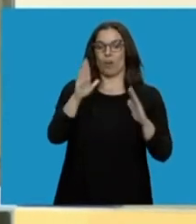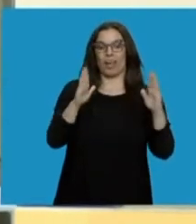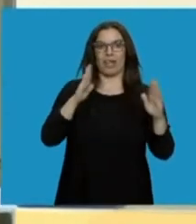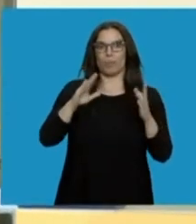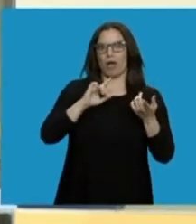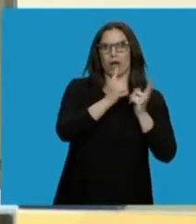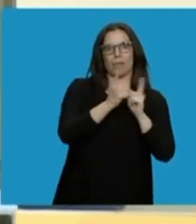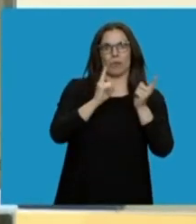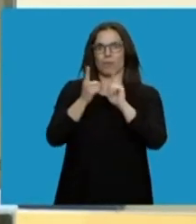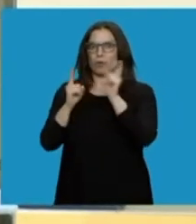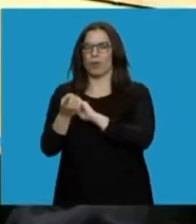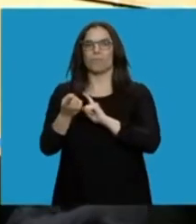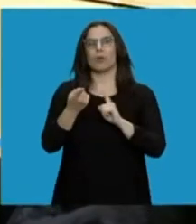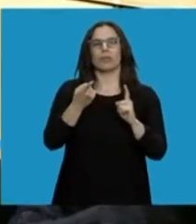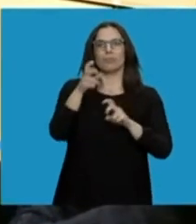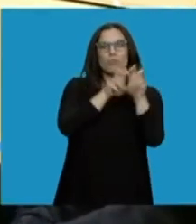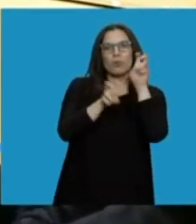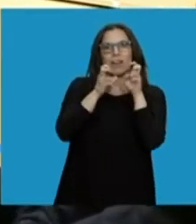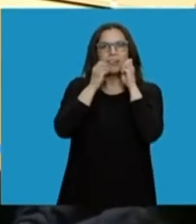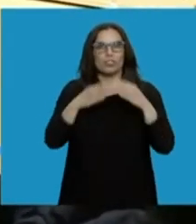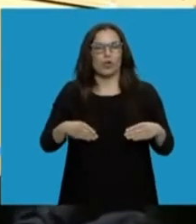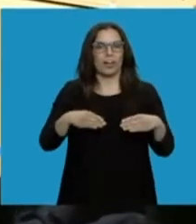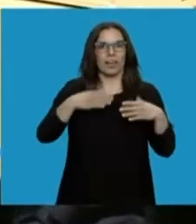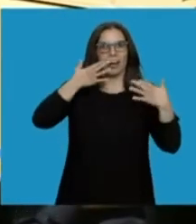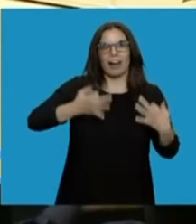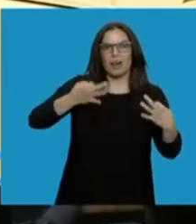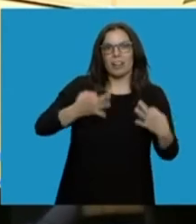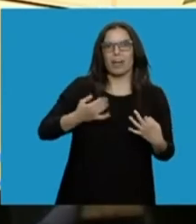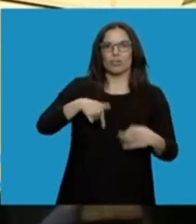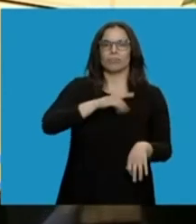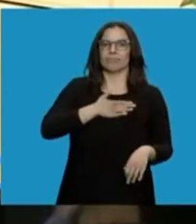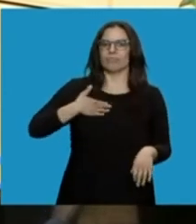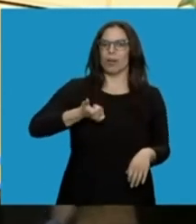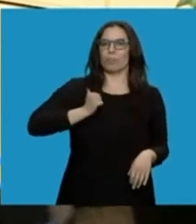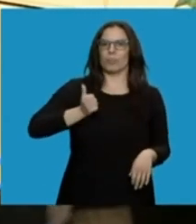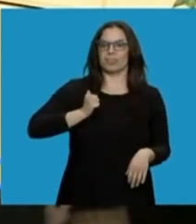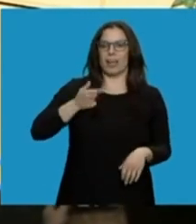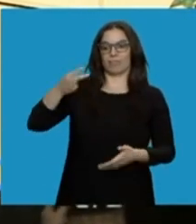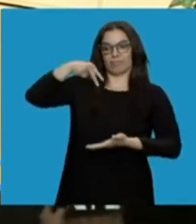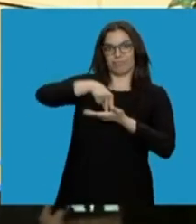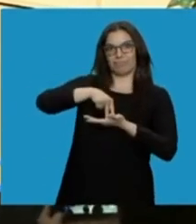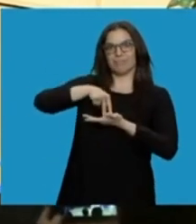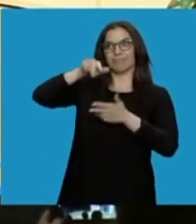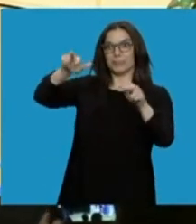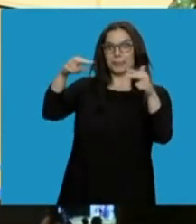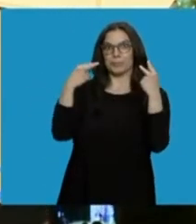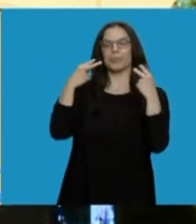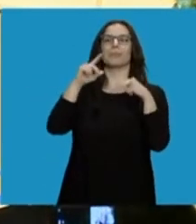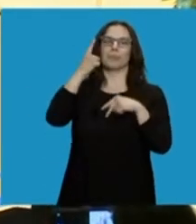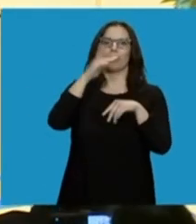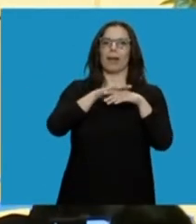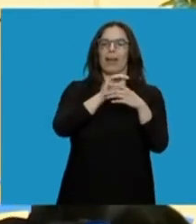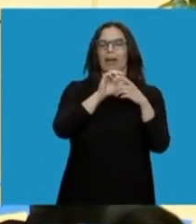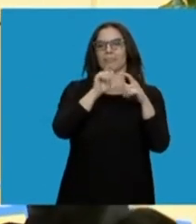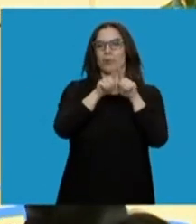pasa y de rastrear historias en la realidad, y quiero aprovechar esta tribuna para celebrarlo con ellos en primer lugar. Mucho ánimo,